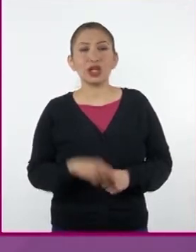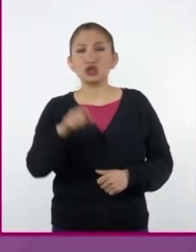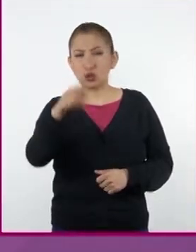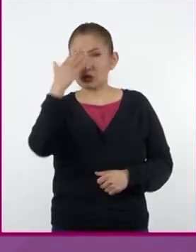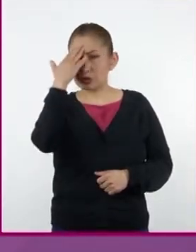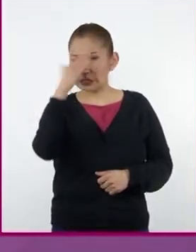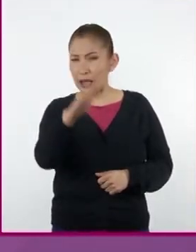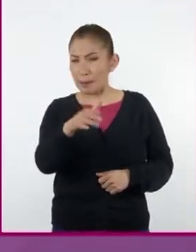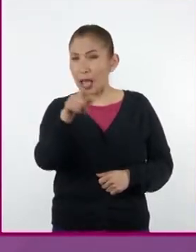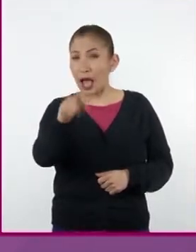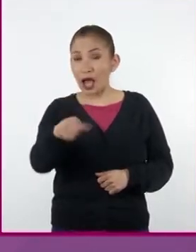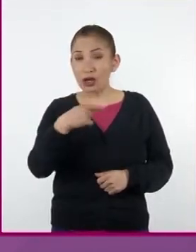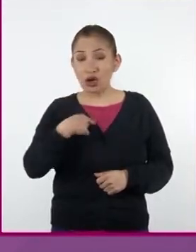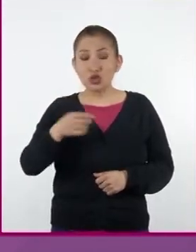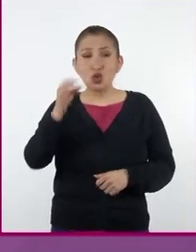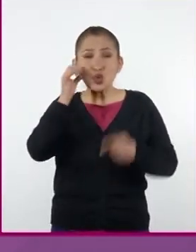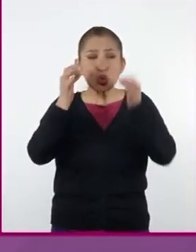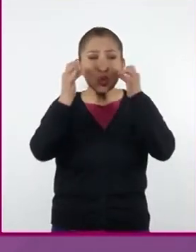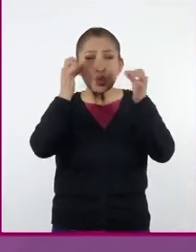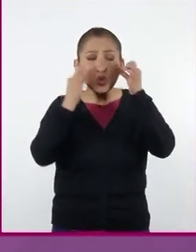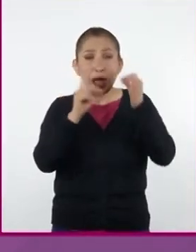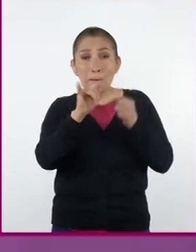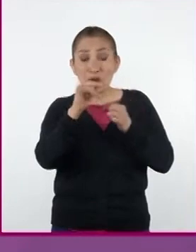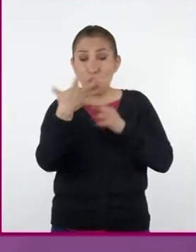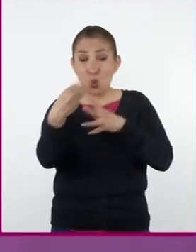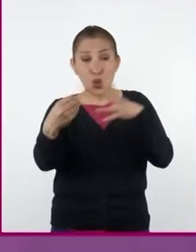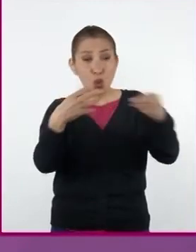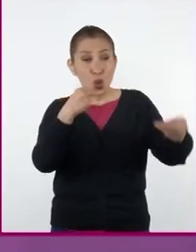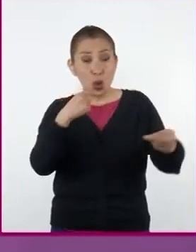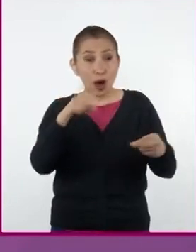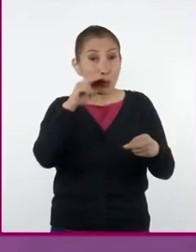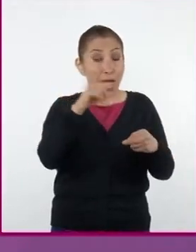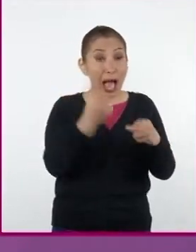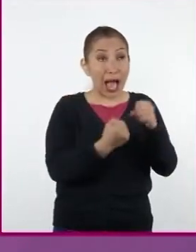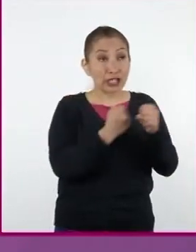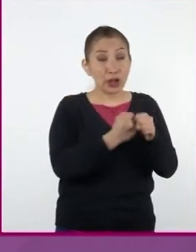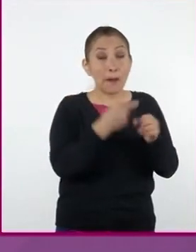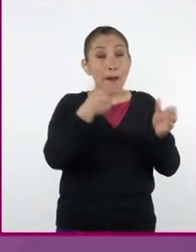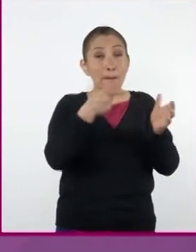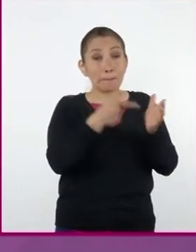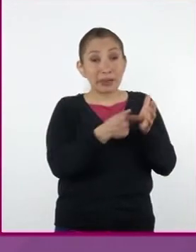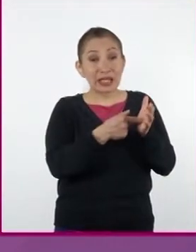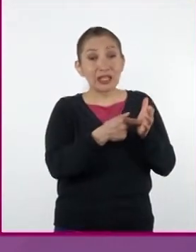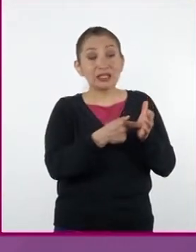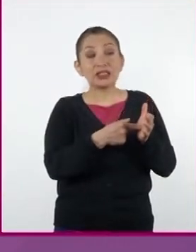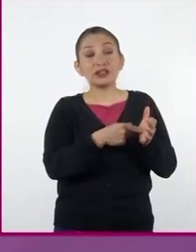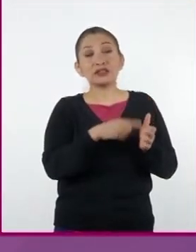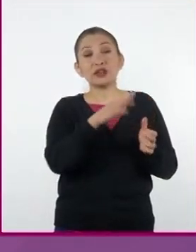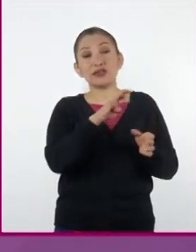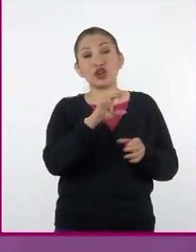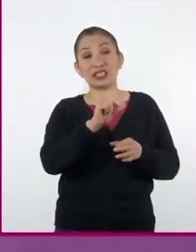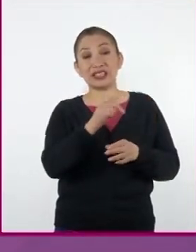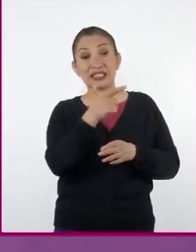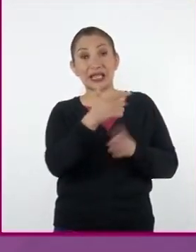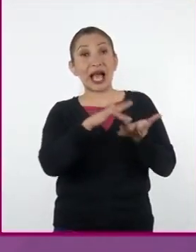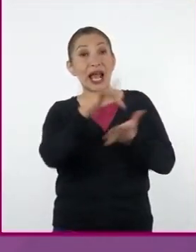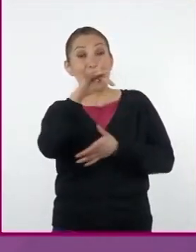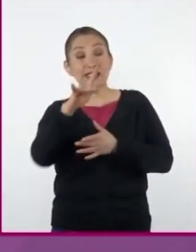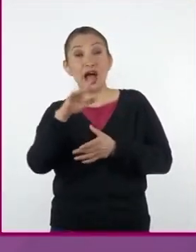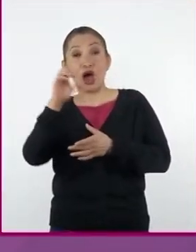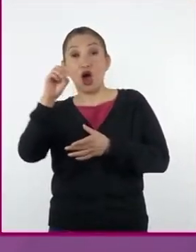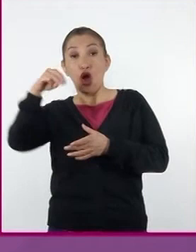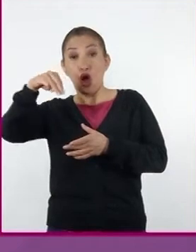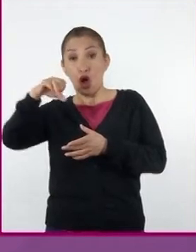¿Sabías que los brotes de viruela tuvieron un descenso importante a partir del año 1967? Gracias a que la